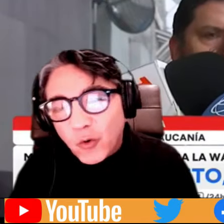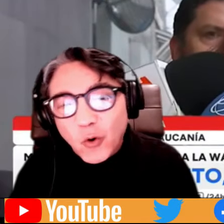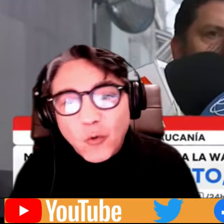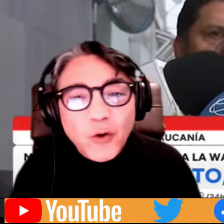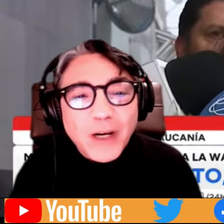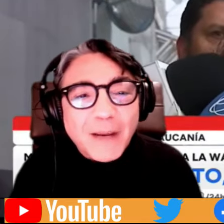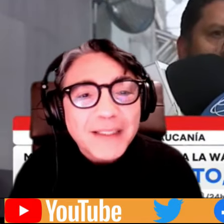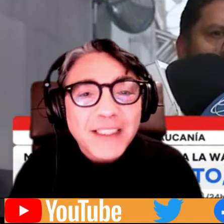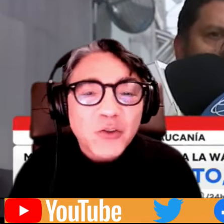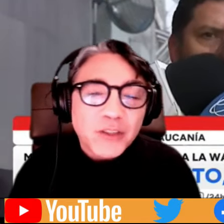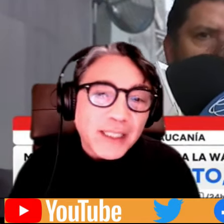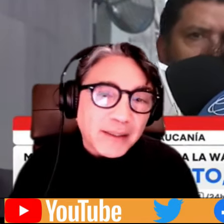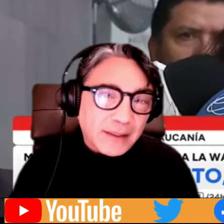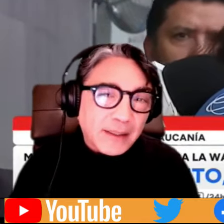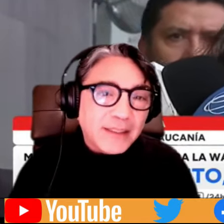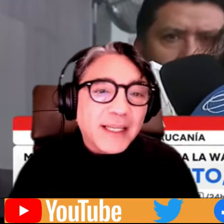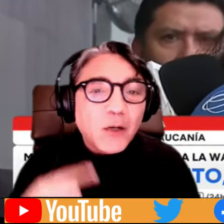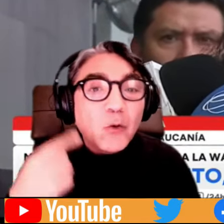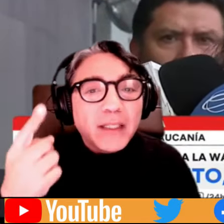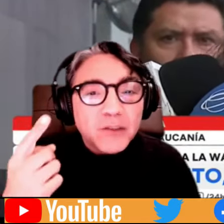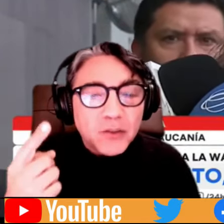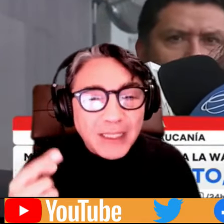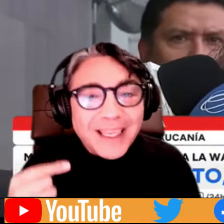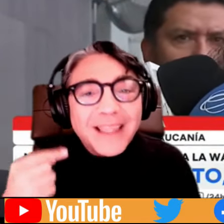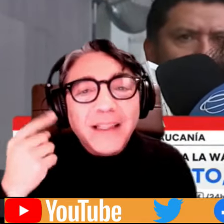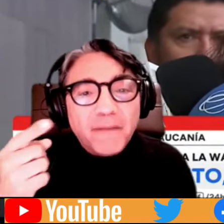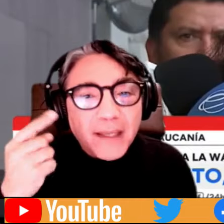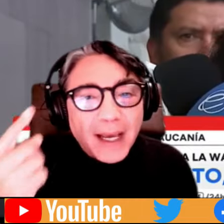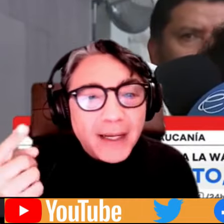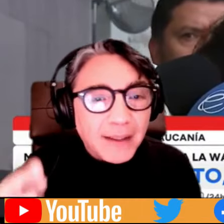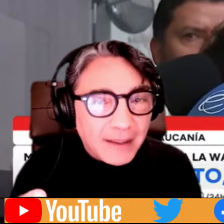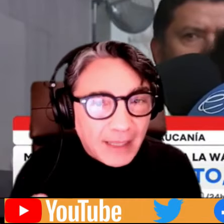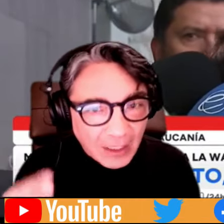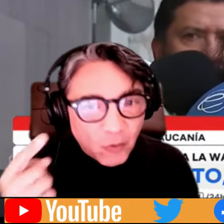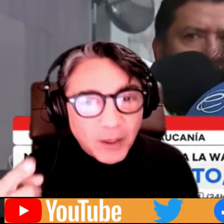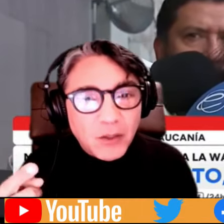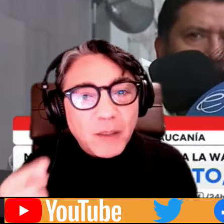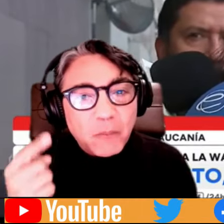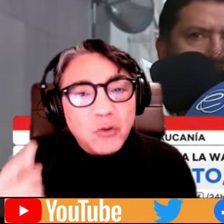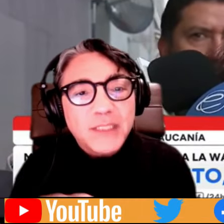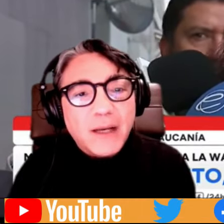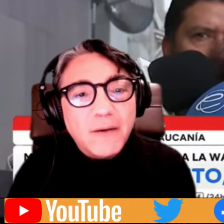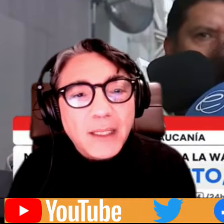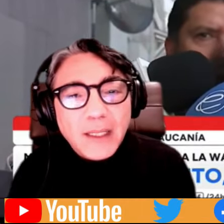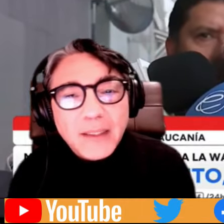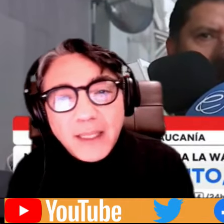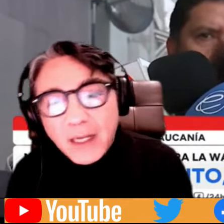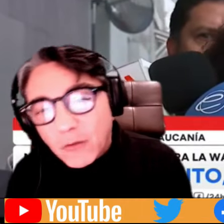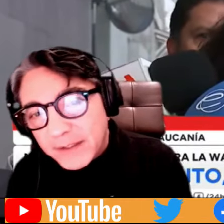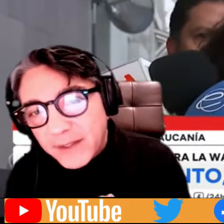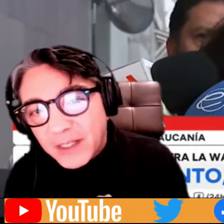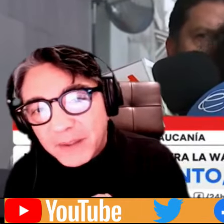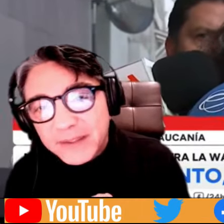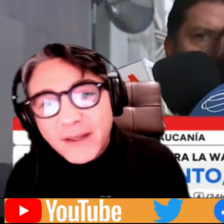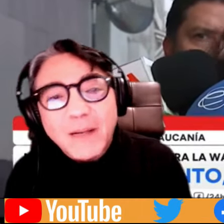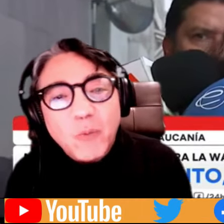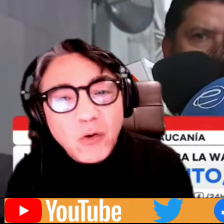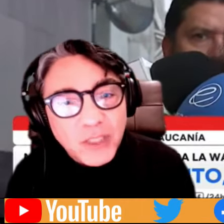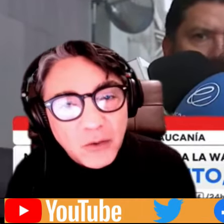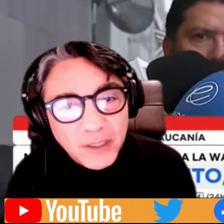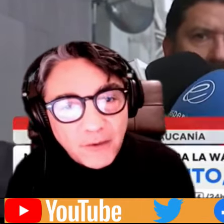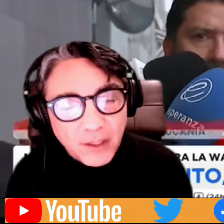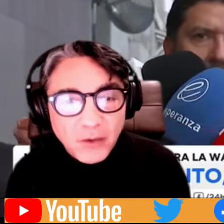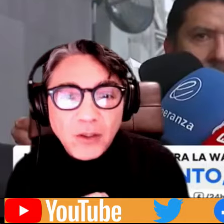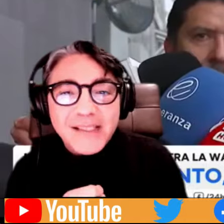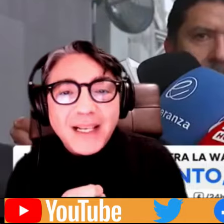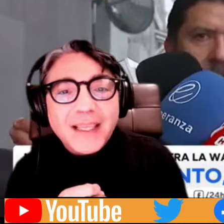general no fueron capaces de sostener ni siquiera un Lienzo que identificara al gobierno responsable de la ofensiva represiva que el